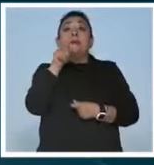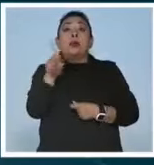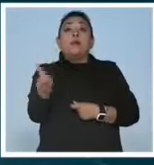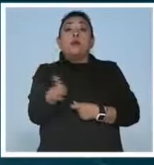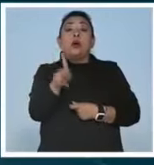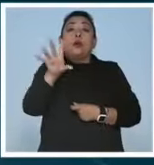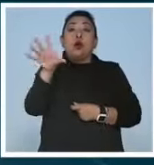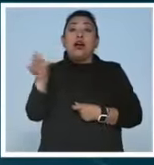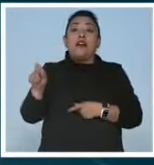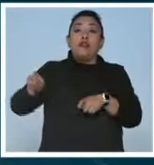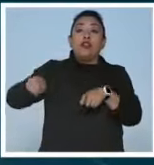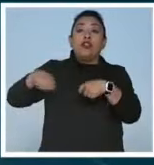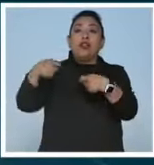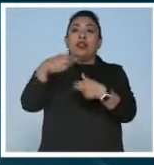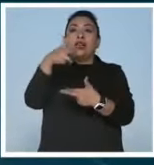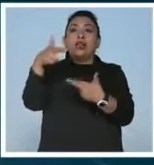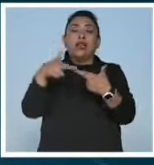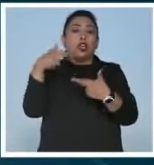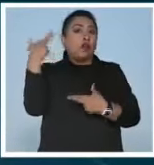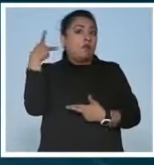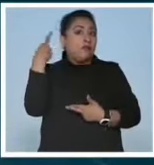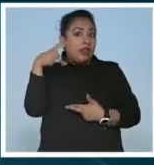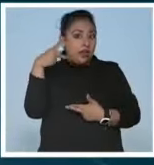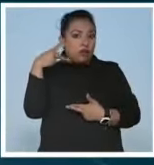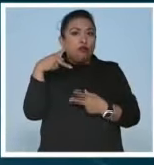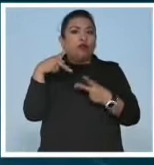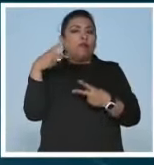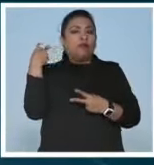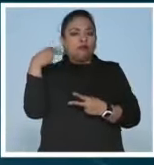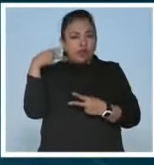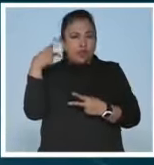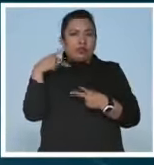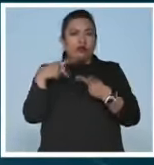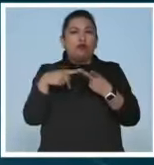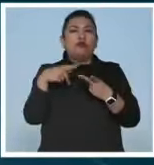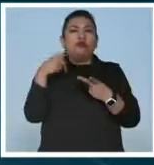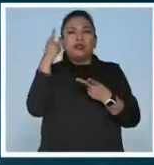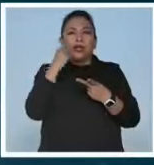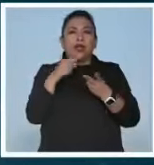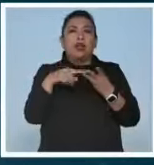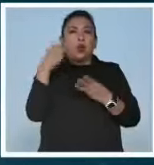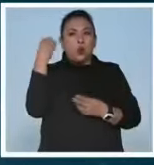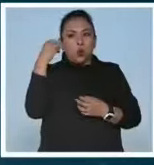pueblos afrodescendientes de la región de Veracruz, Guerrero y Oaxaca.